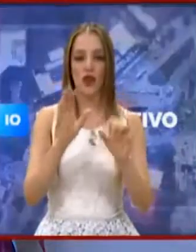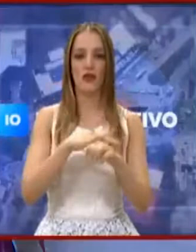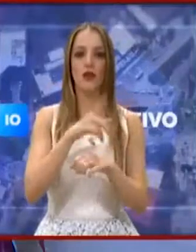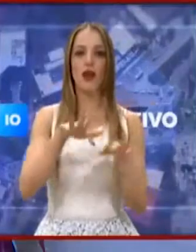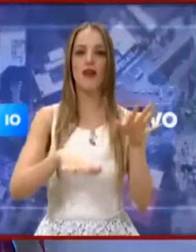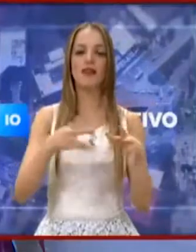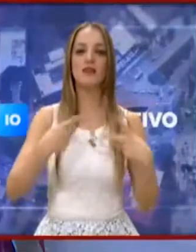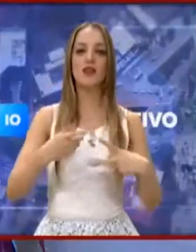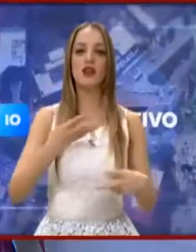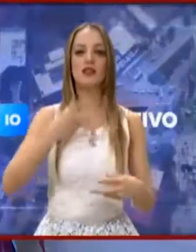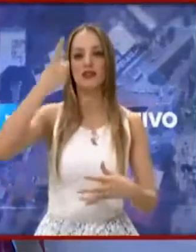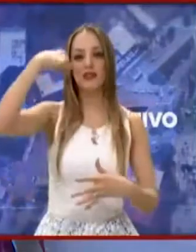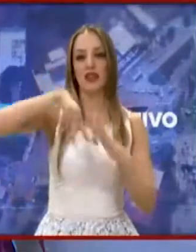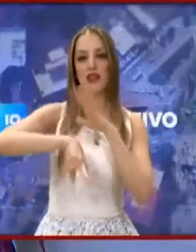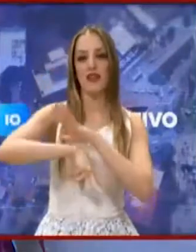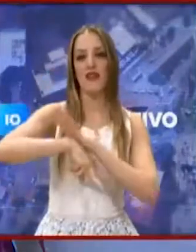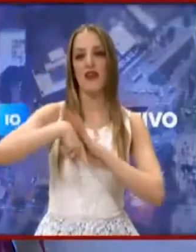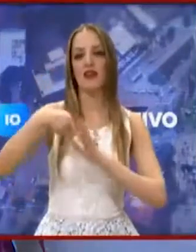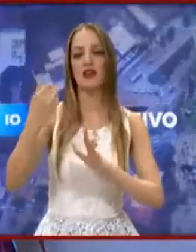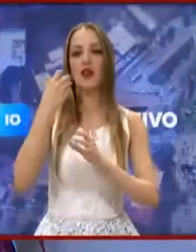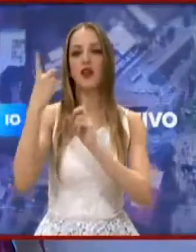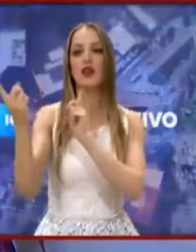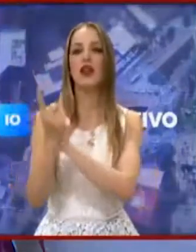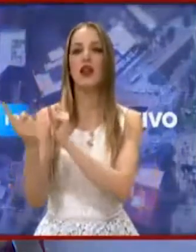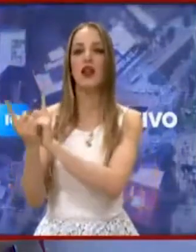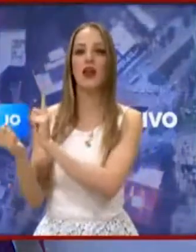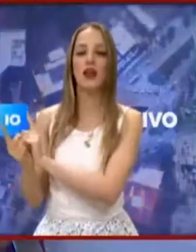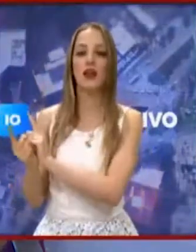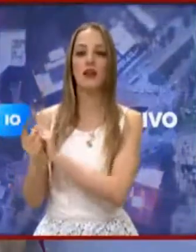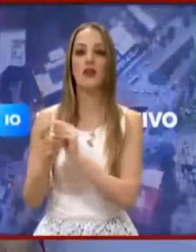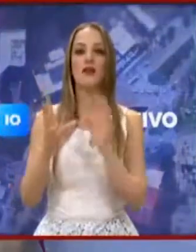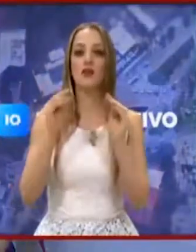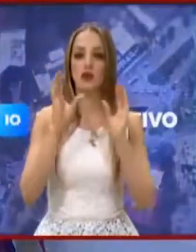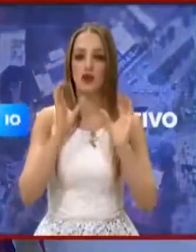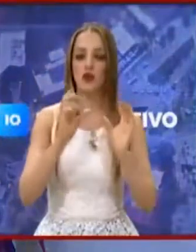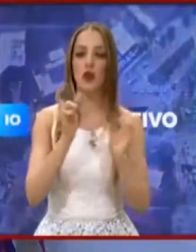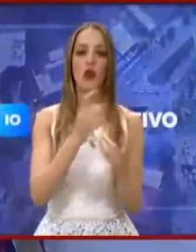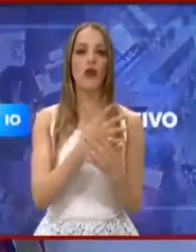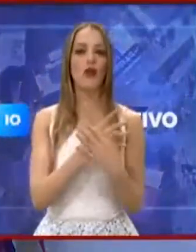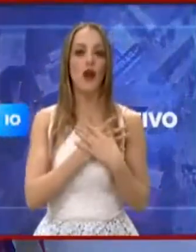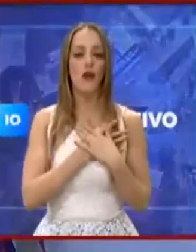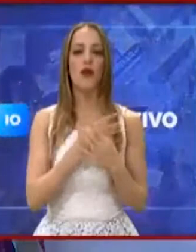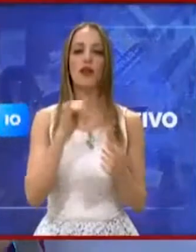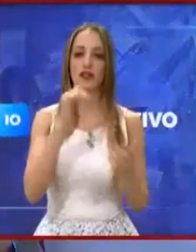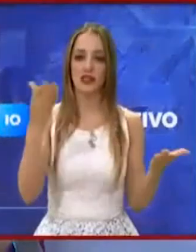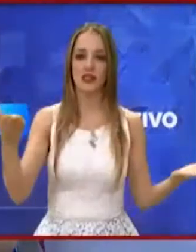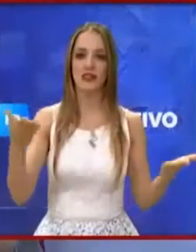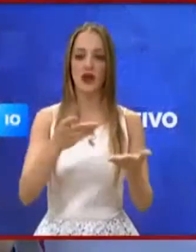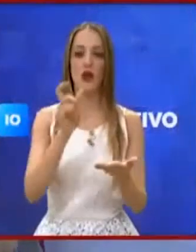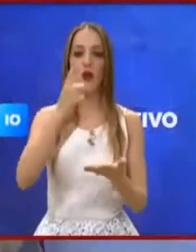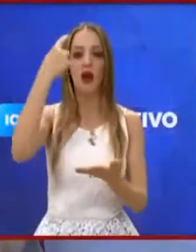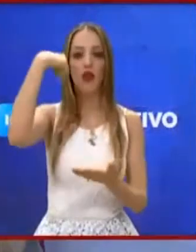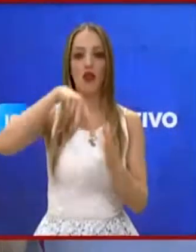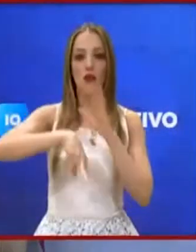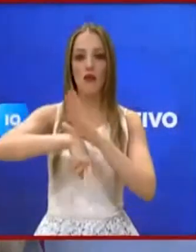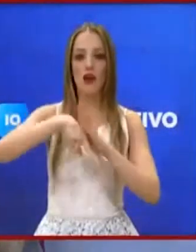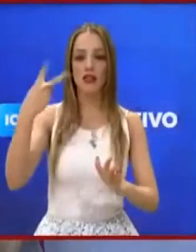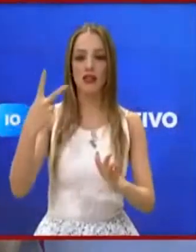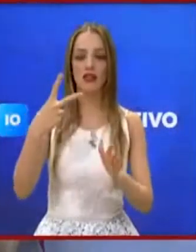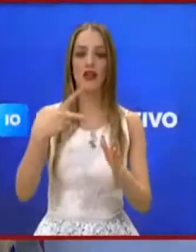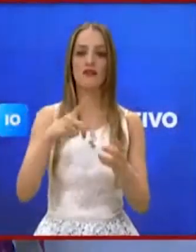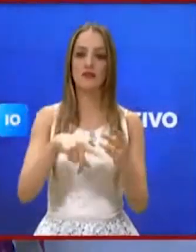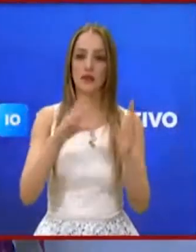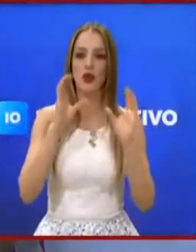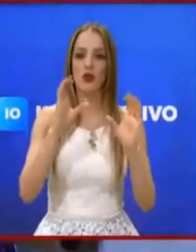carencia. Cuando tú vas a estar con una persona, que sea desde tu valor y tu amor propio. Otro punto, no saben estar